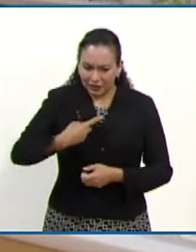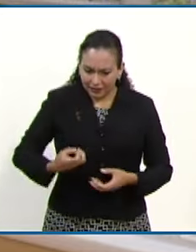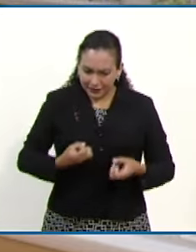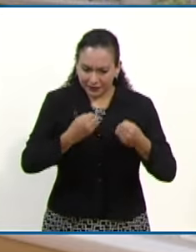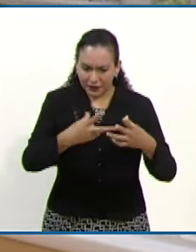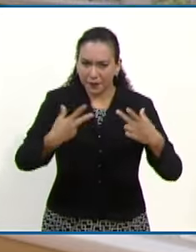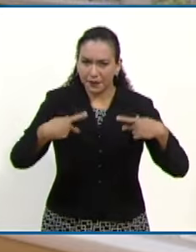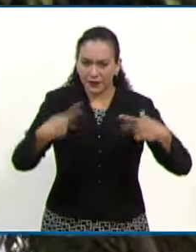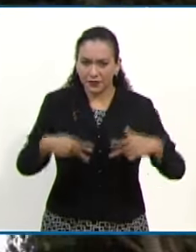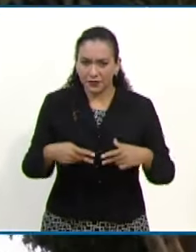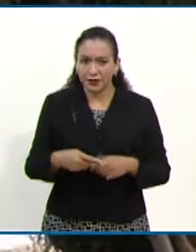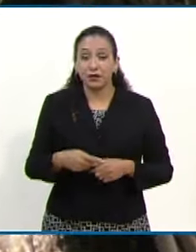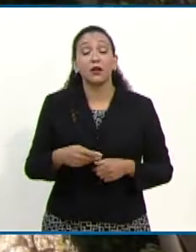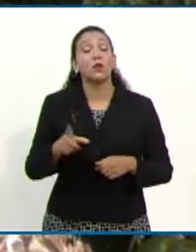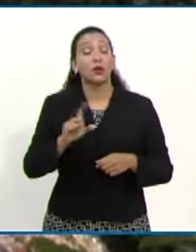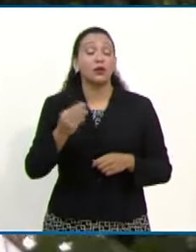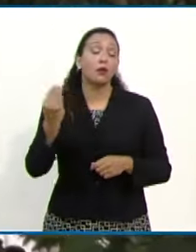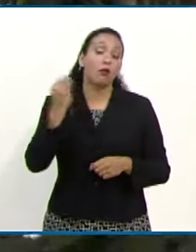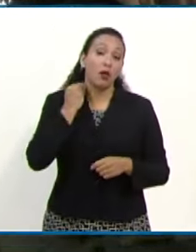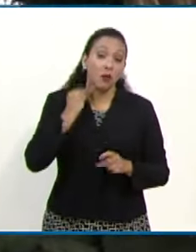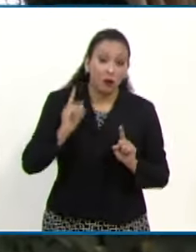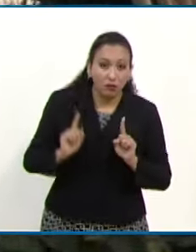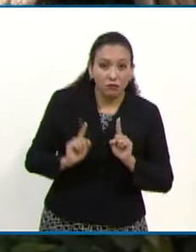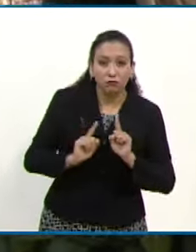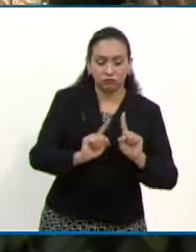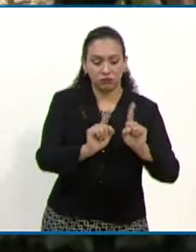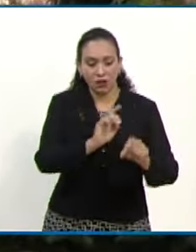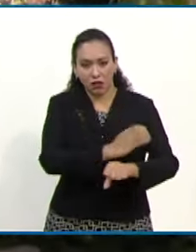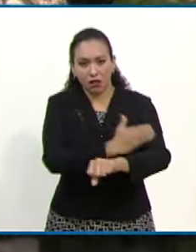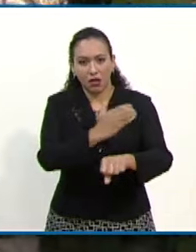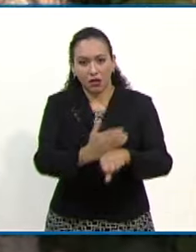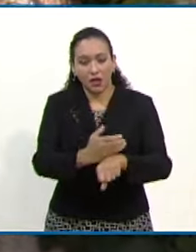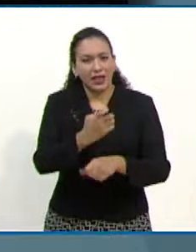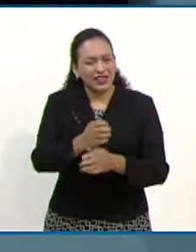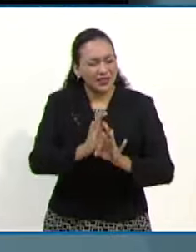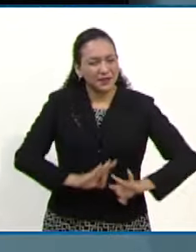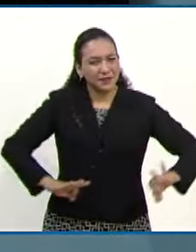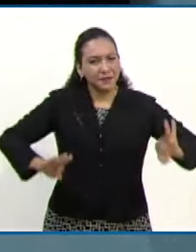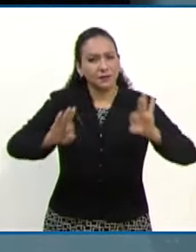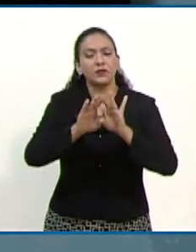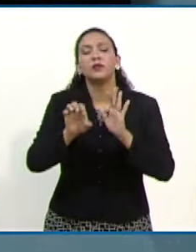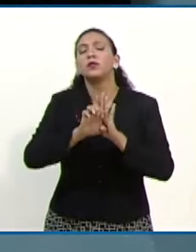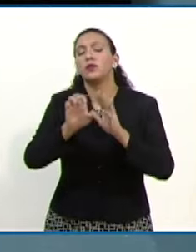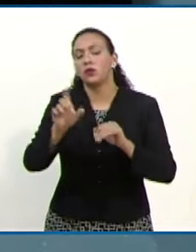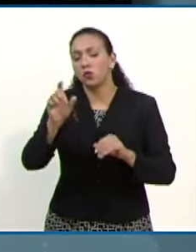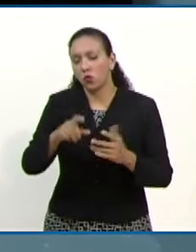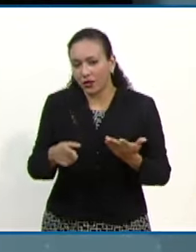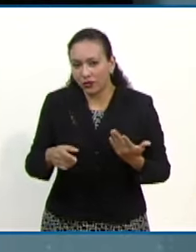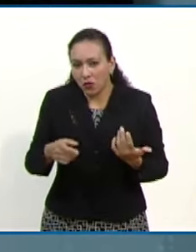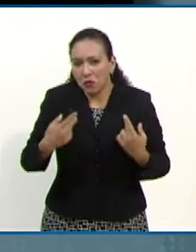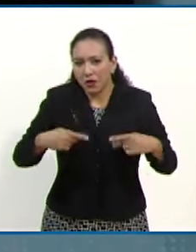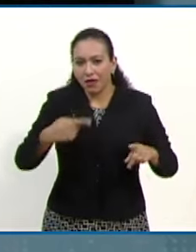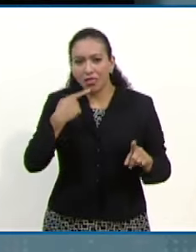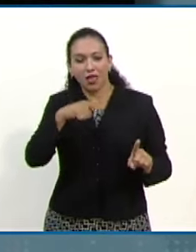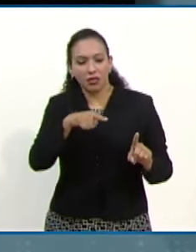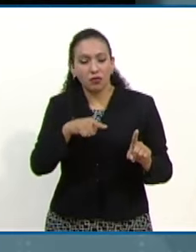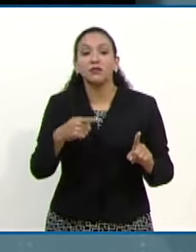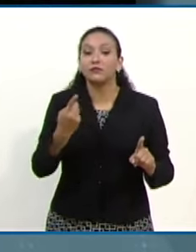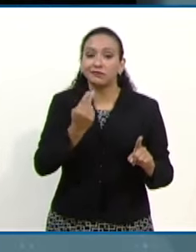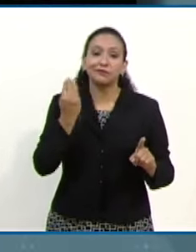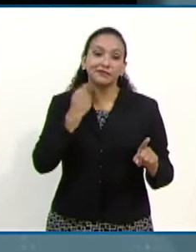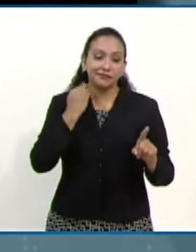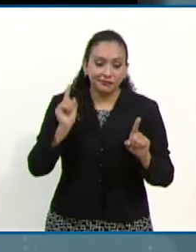la presunción de inocencia desde la detención hasta la sentencia en casos del fuero federal en materia penal. Para